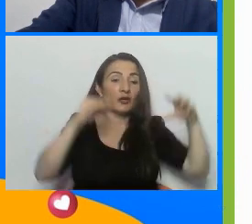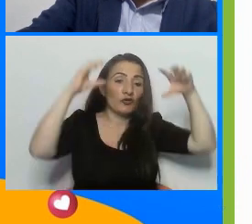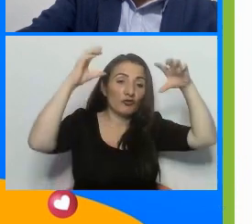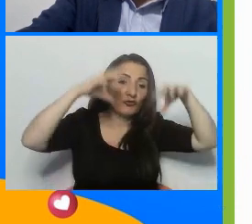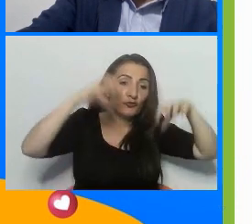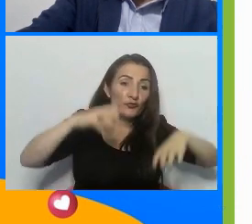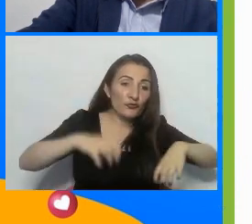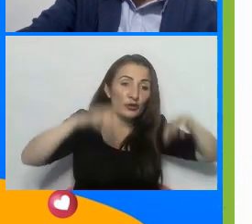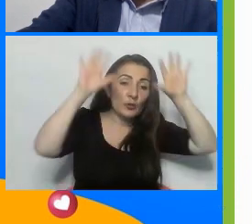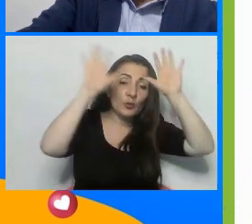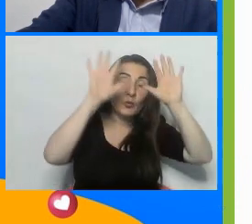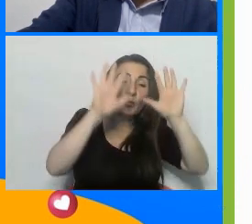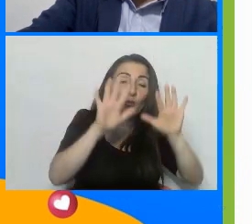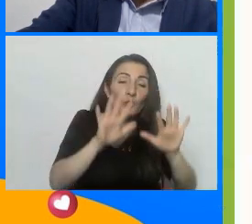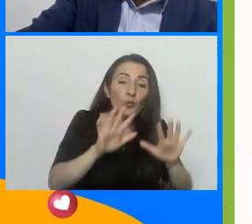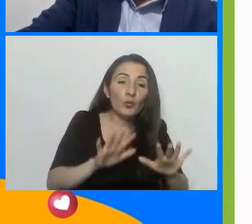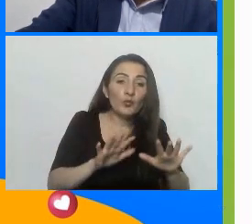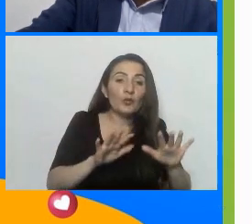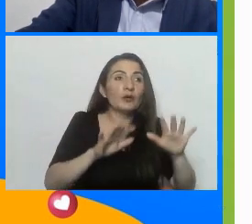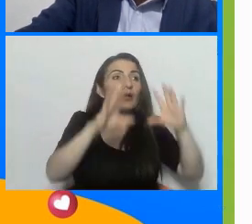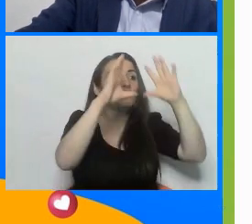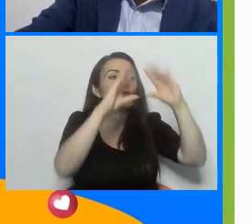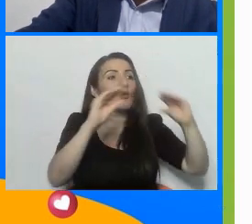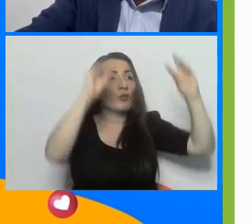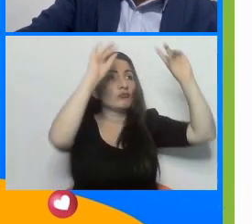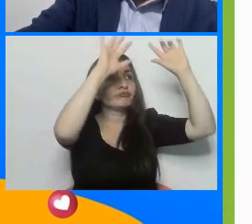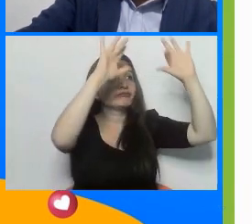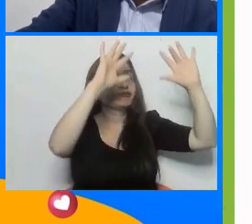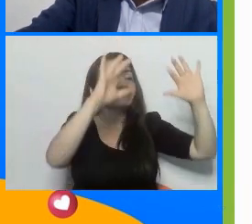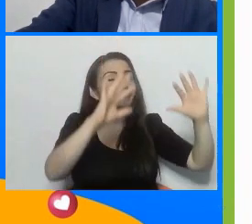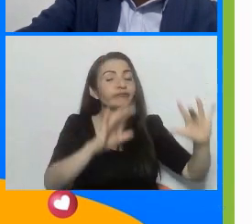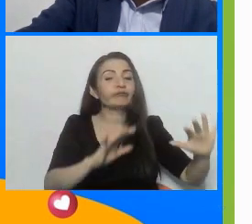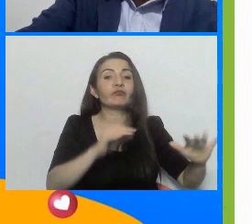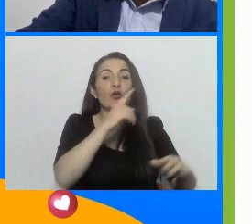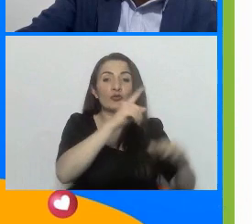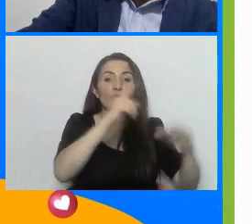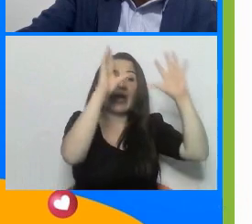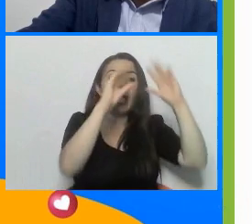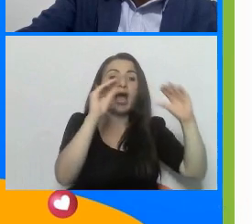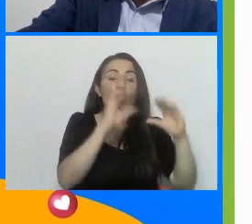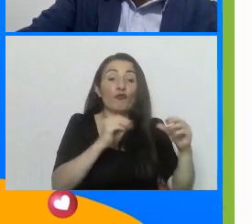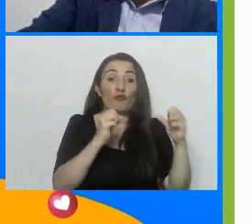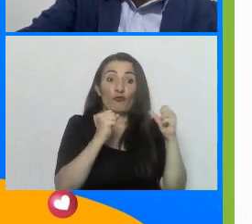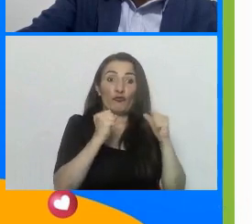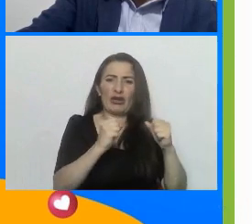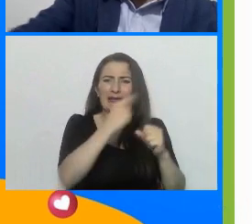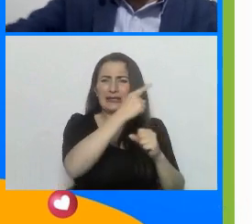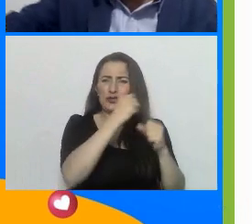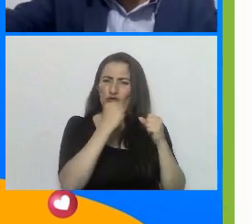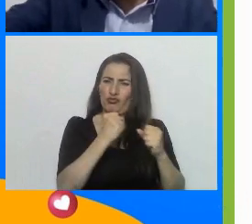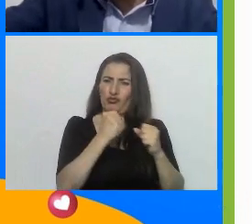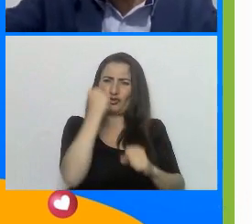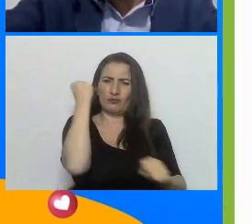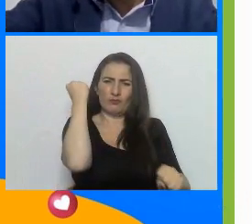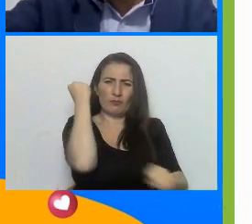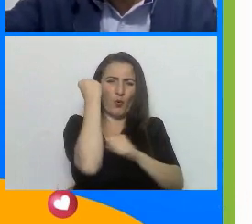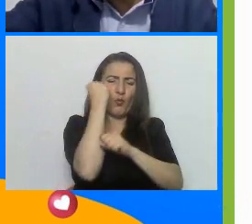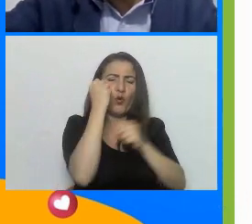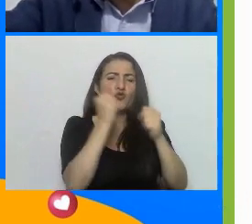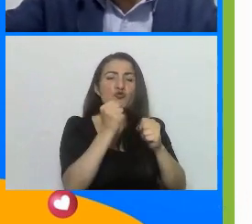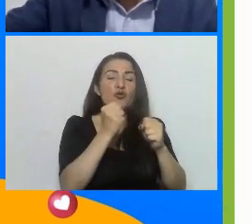cuando vamos a ver un árbol, pues está cubierto de nieve, ¿sí? Por eso estos árboles son fuertísimos, estos árboles soportan